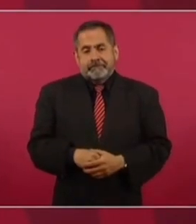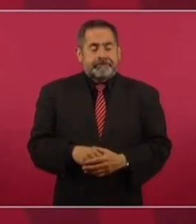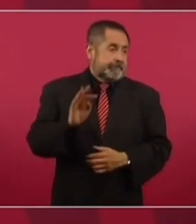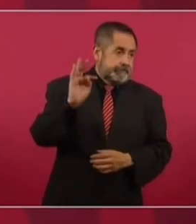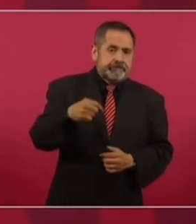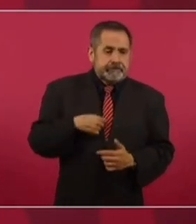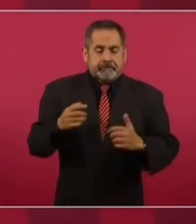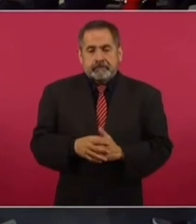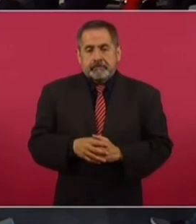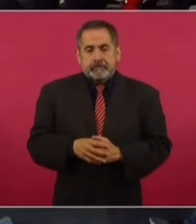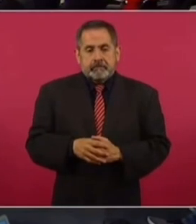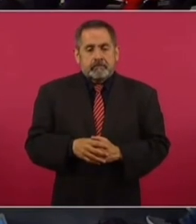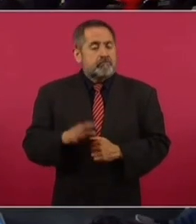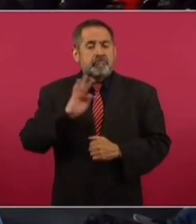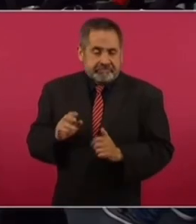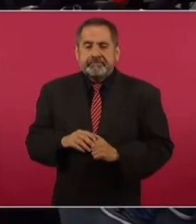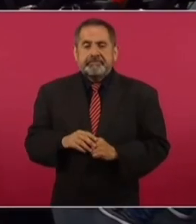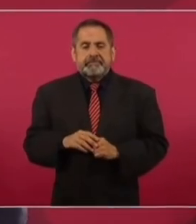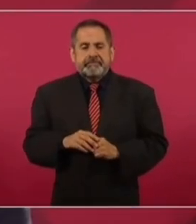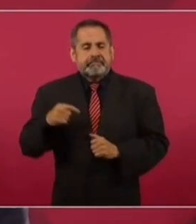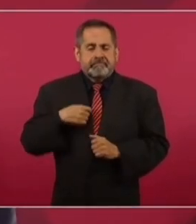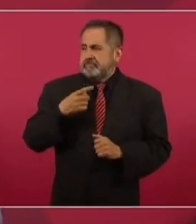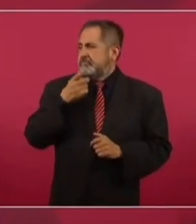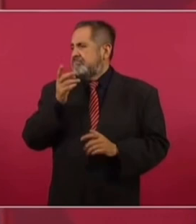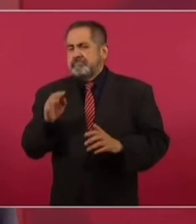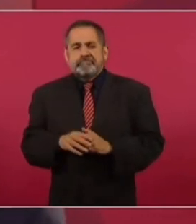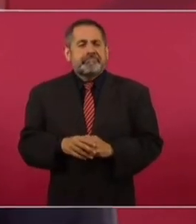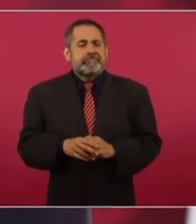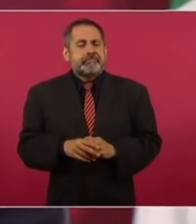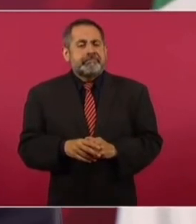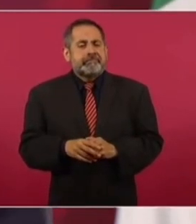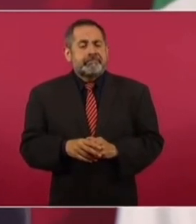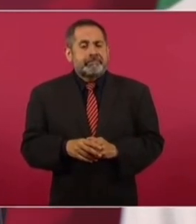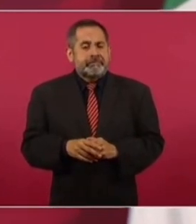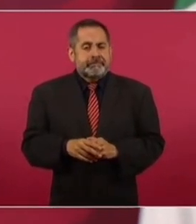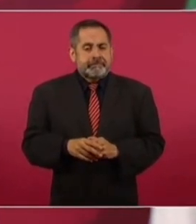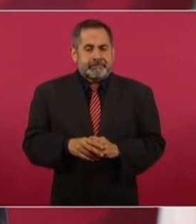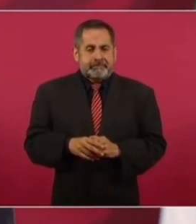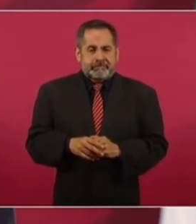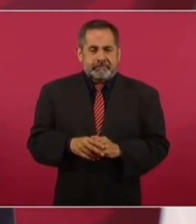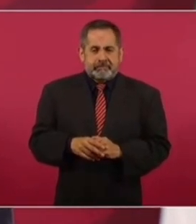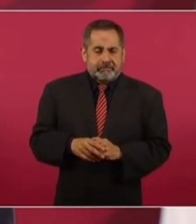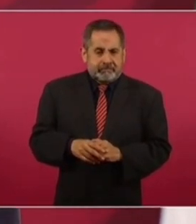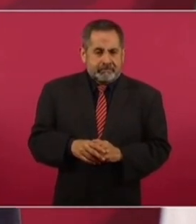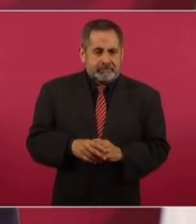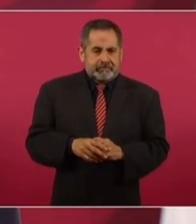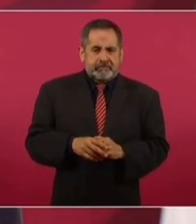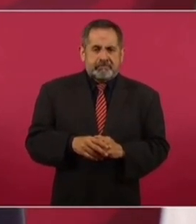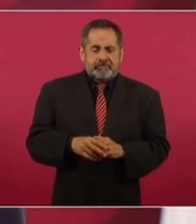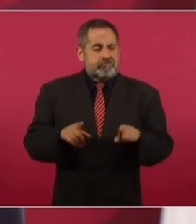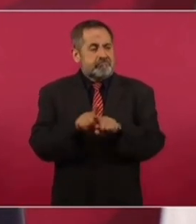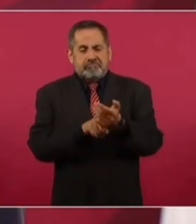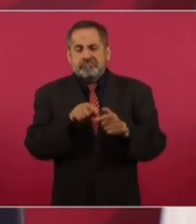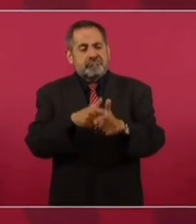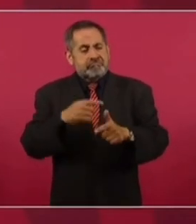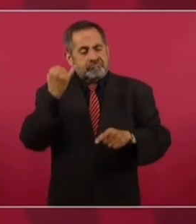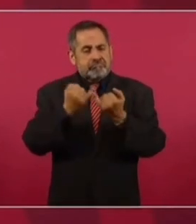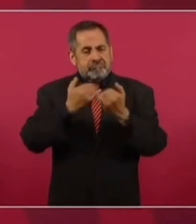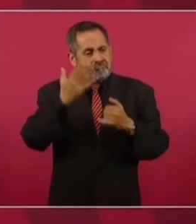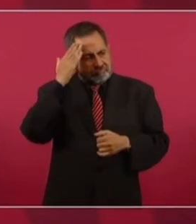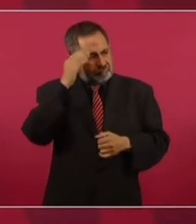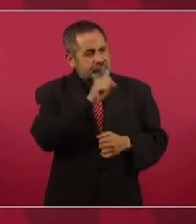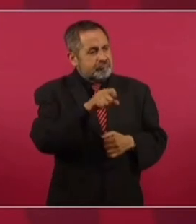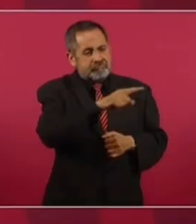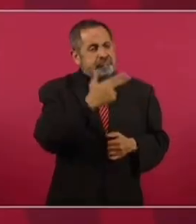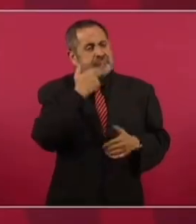yo actuara de mala fe, hasta diría que mantengan ahí a los mismos dirigentes de estos